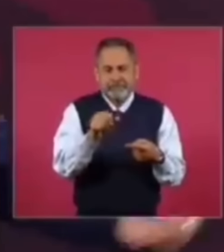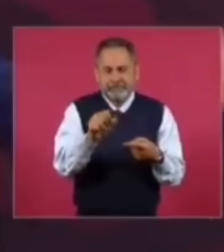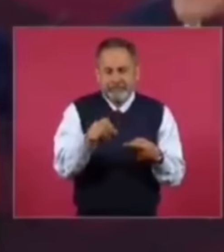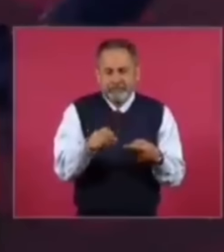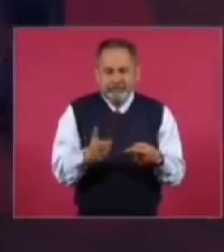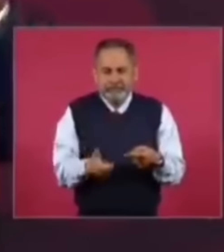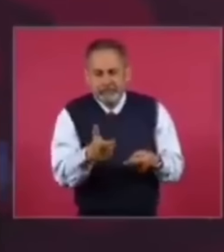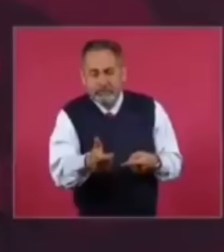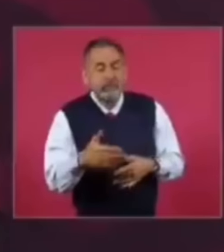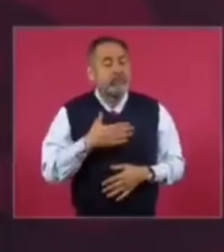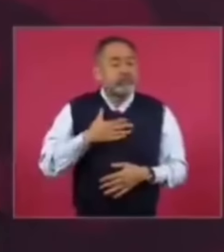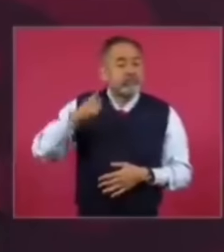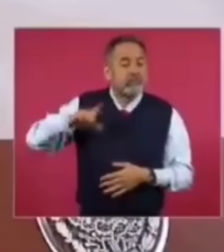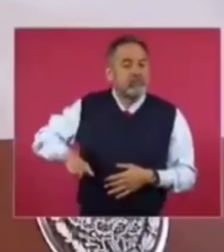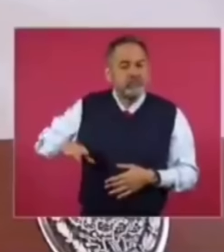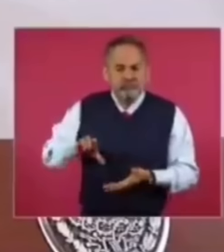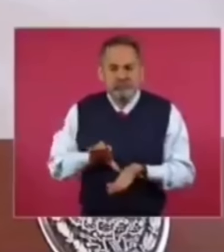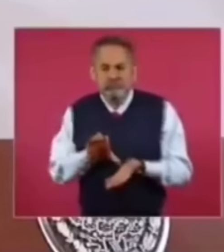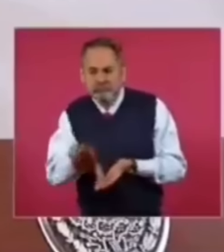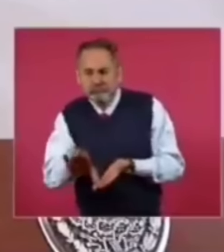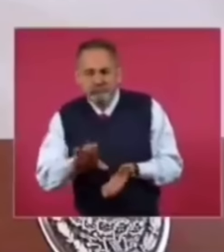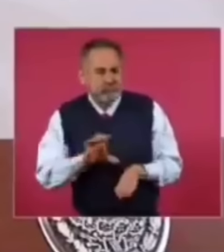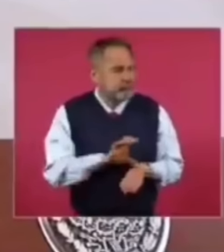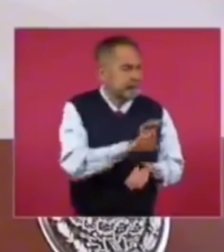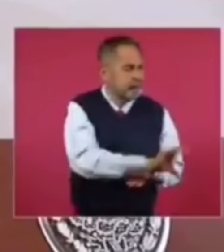se las compraba el gobierno.